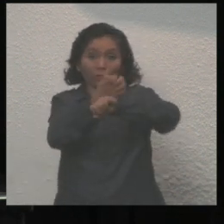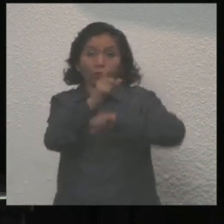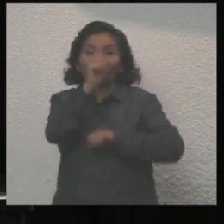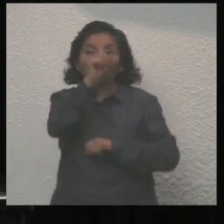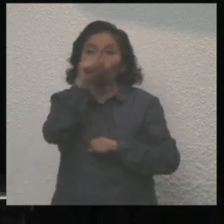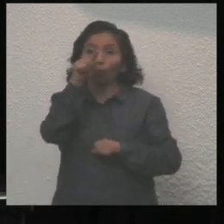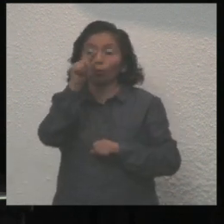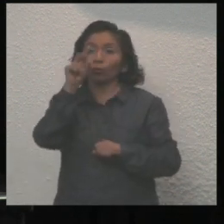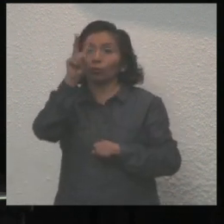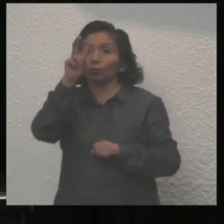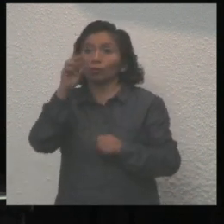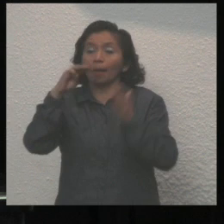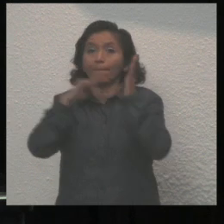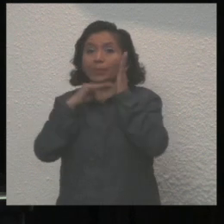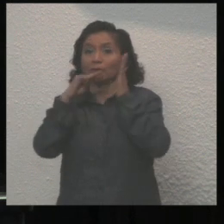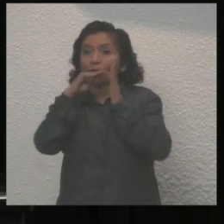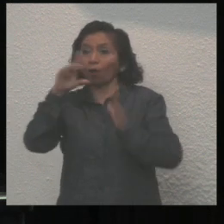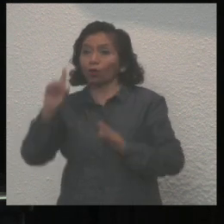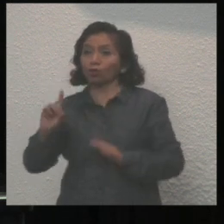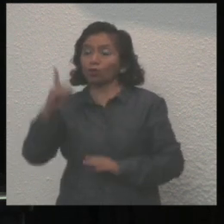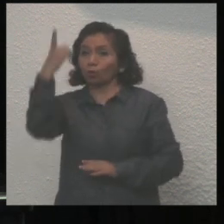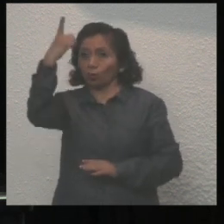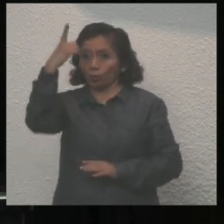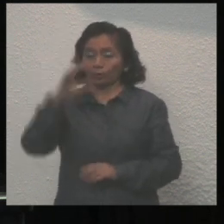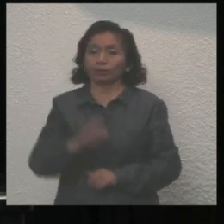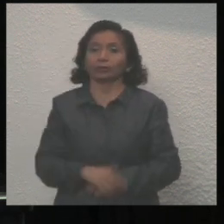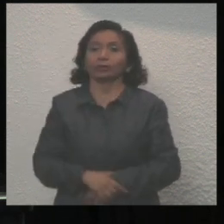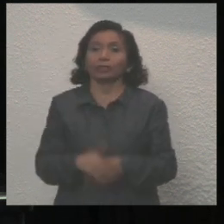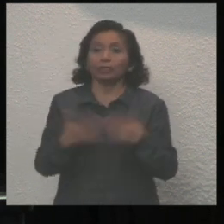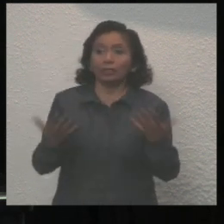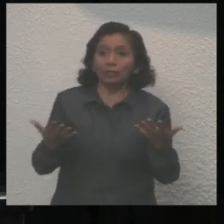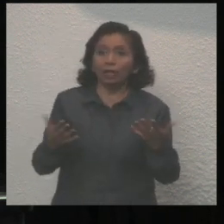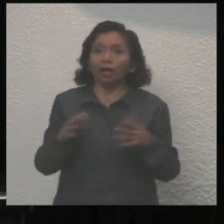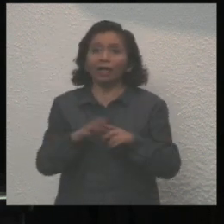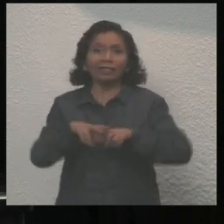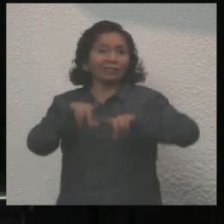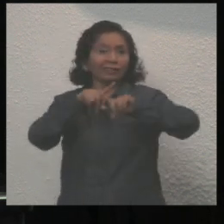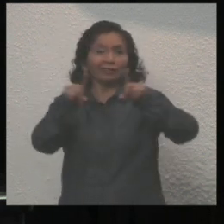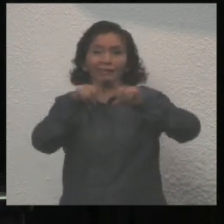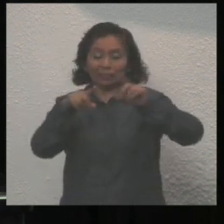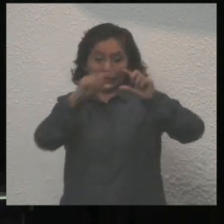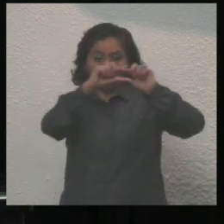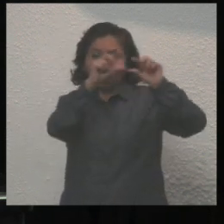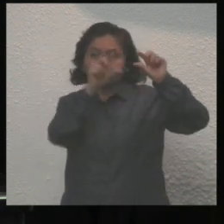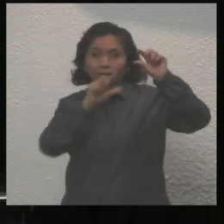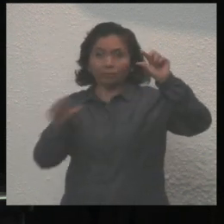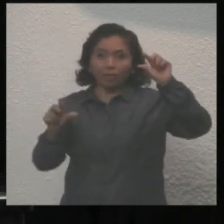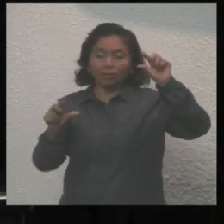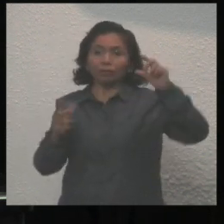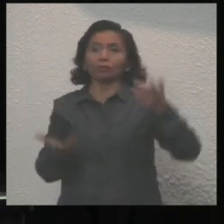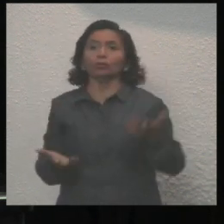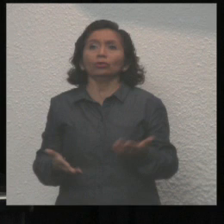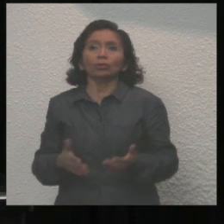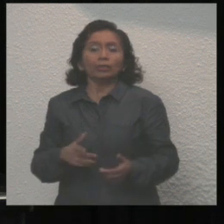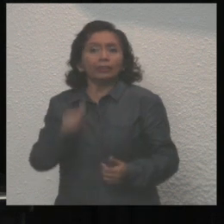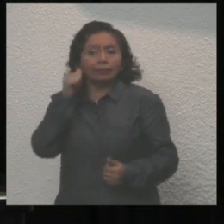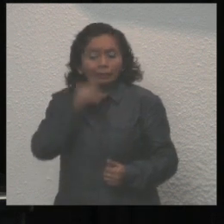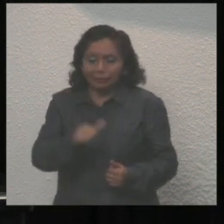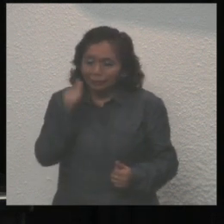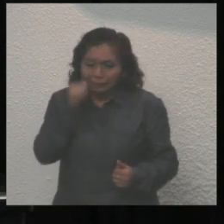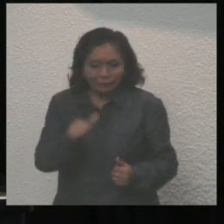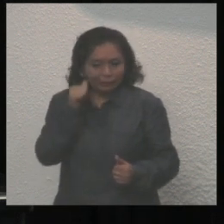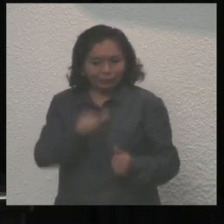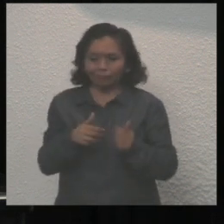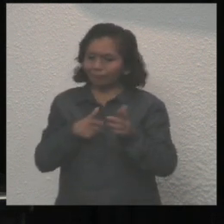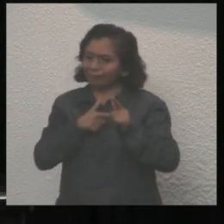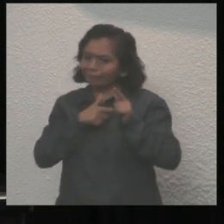de millones de dólares de su plan de infraestructura. La oligarquía y el Estado mexicano le apuestan a seguir siendo la plataforma de